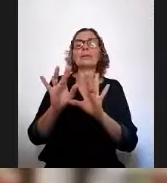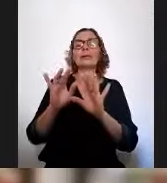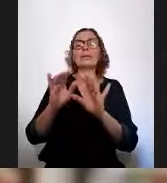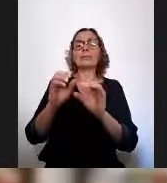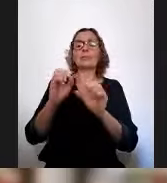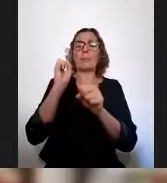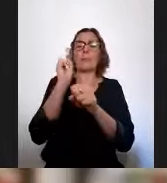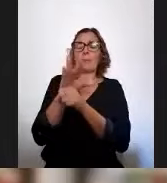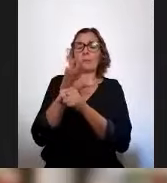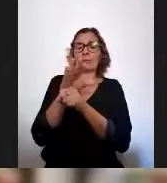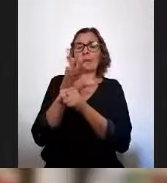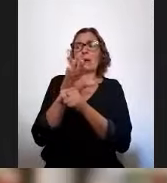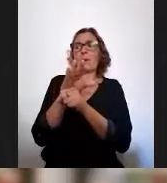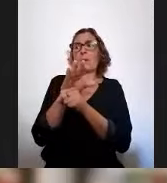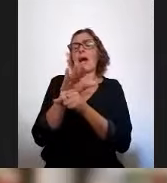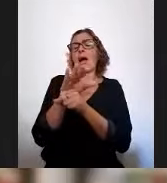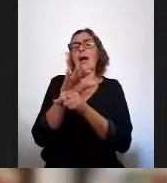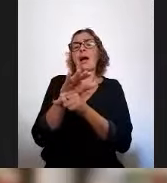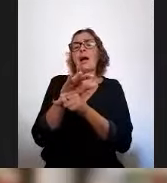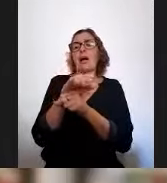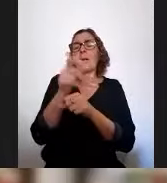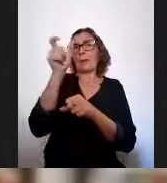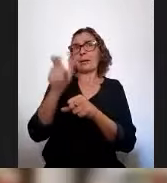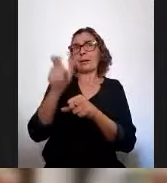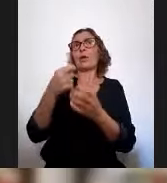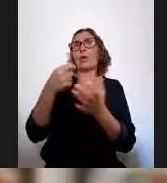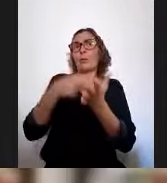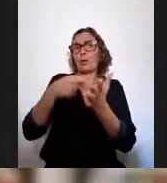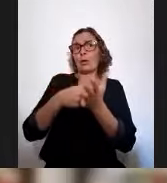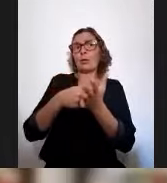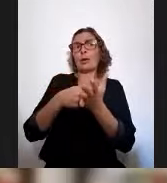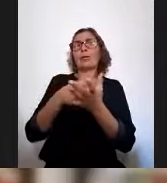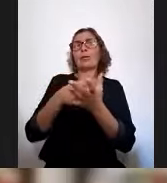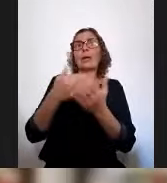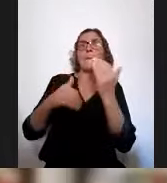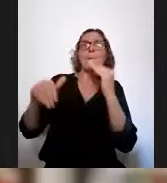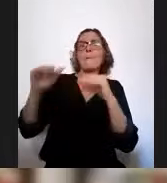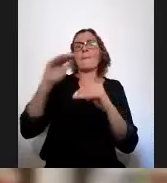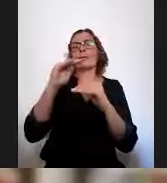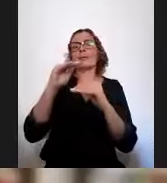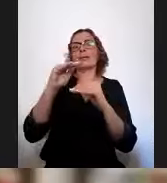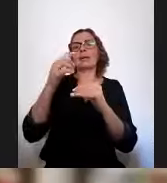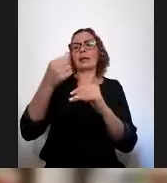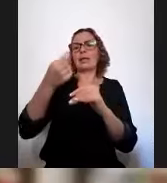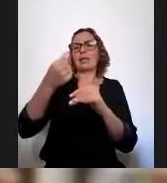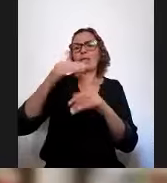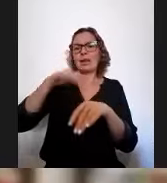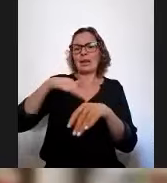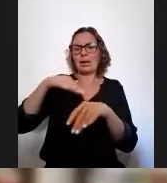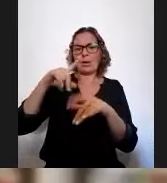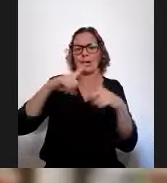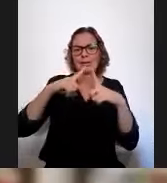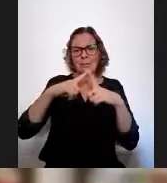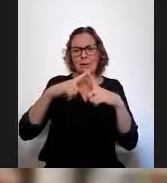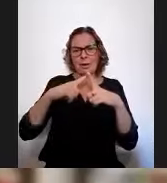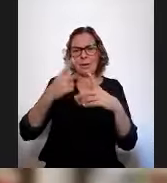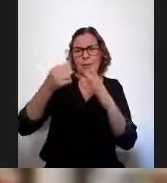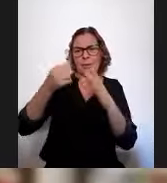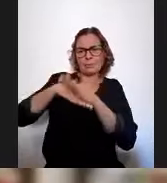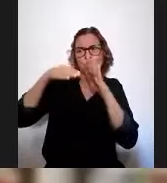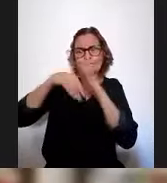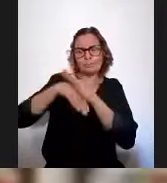la lanzaba, había gente que la podía comprar, sino que superaba la cantidad de dinero que se esperaba recaudar.